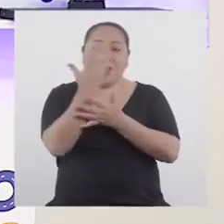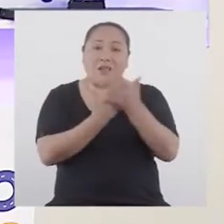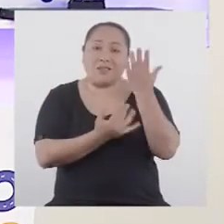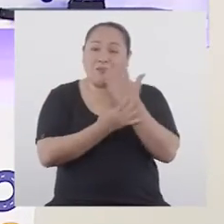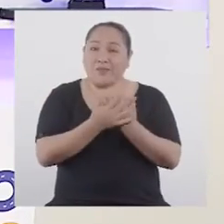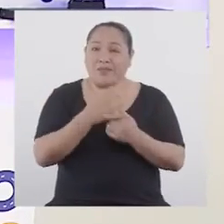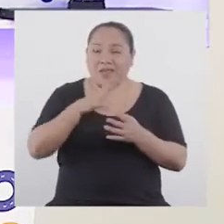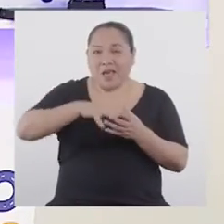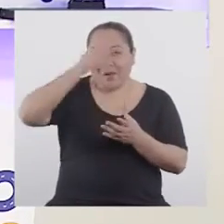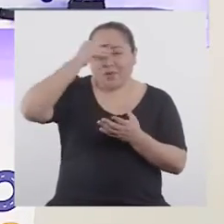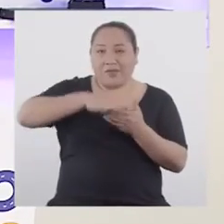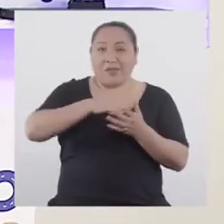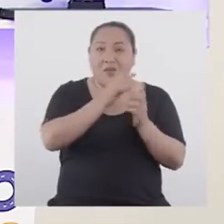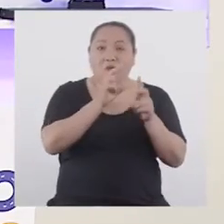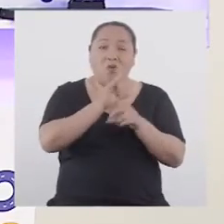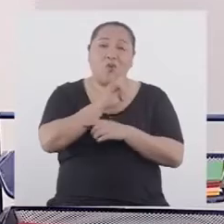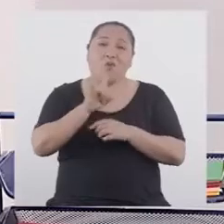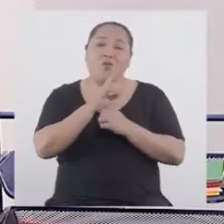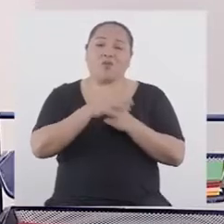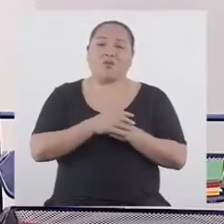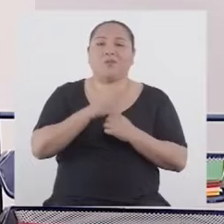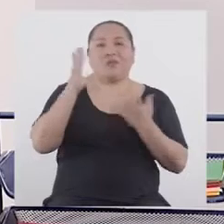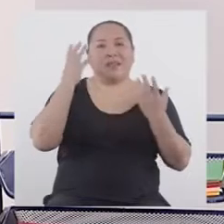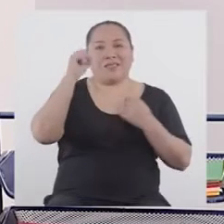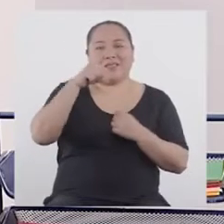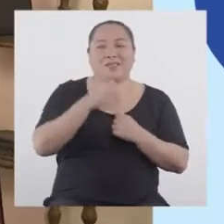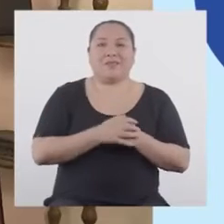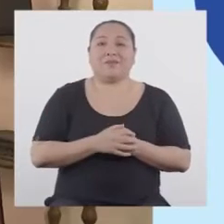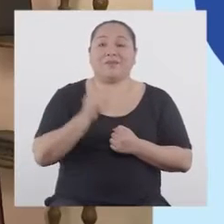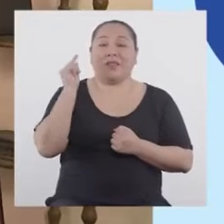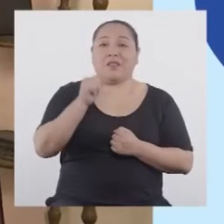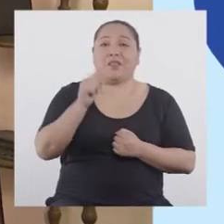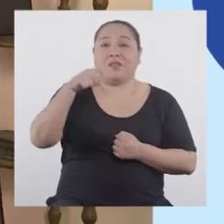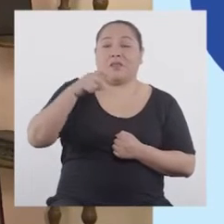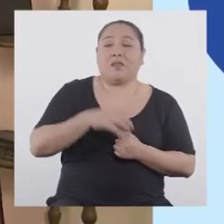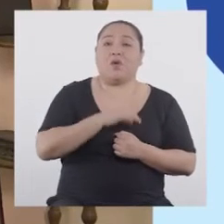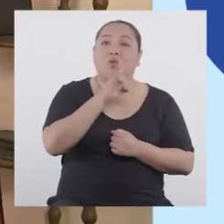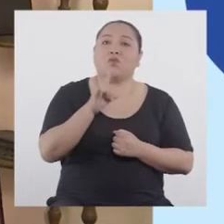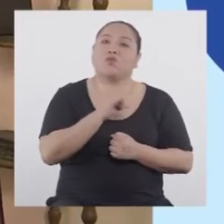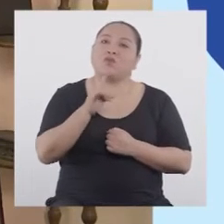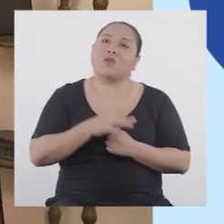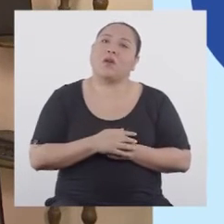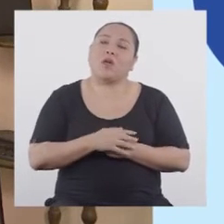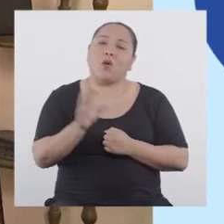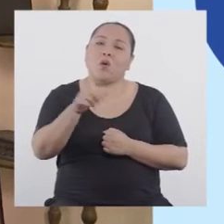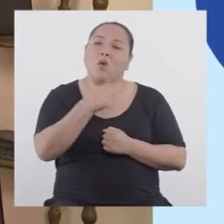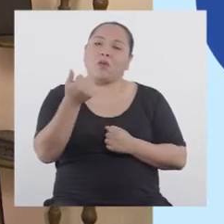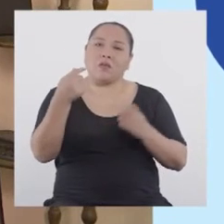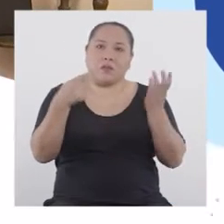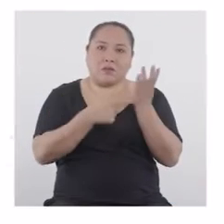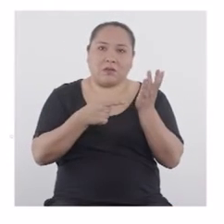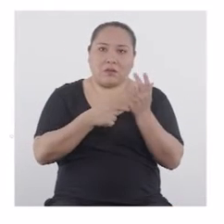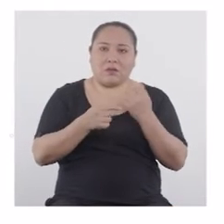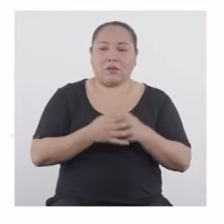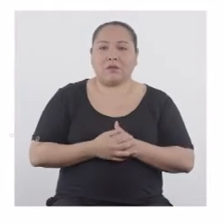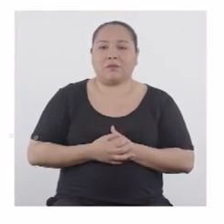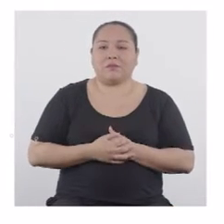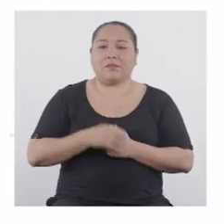las manos y aprender con los usuarios? Parece que sí. Y para eso podemos usar las siguientes